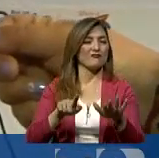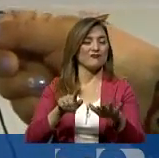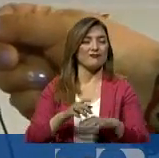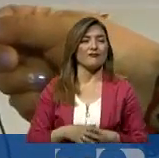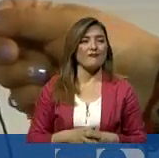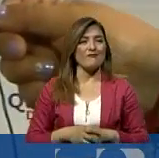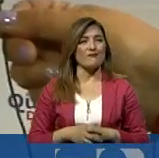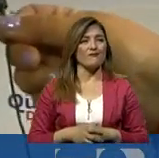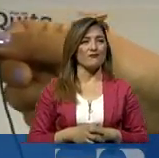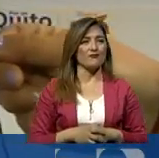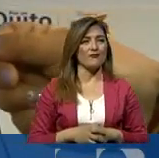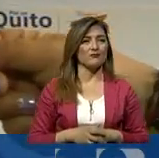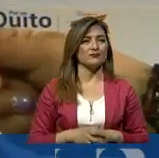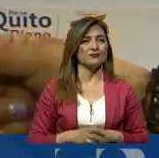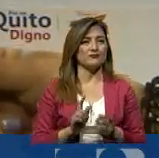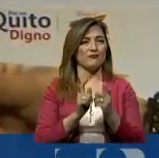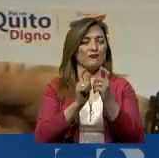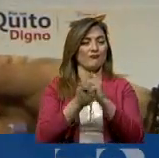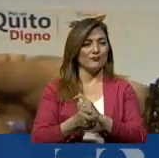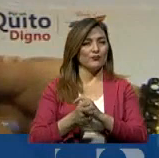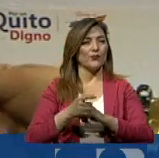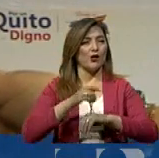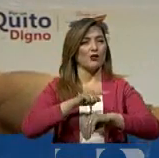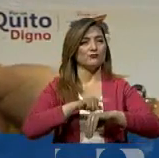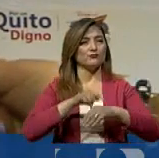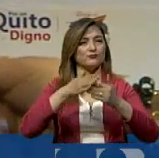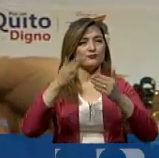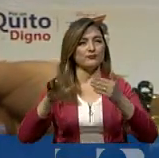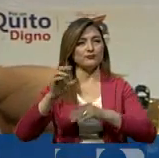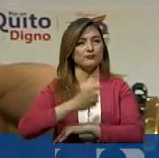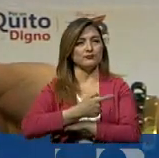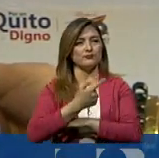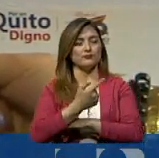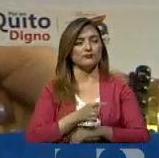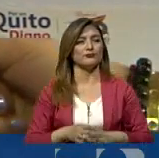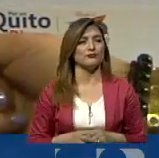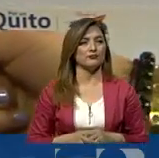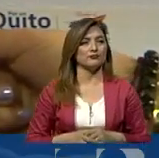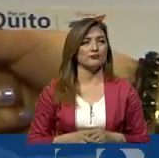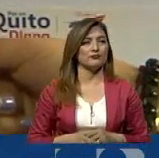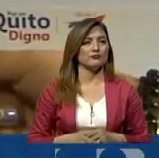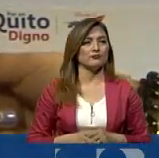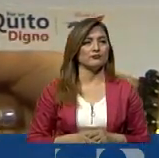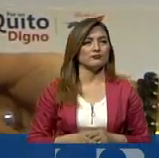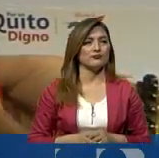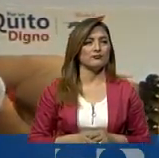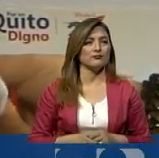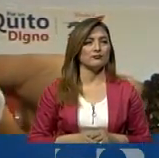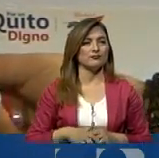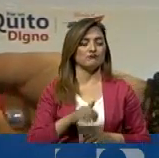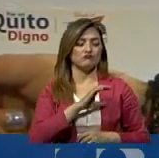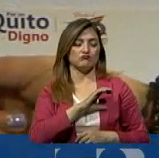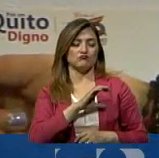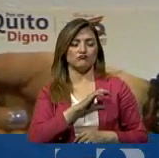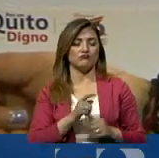Como saben, se hace un cambio de dominio y tienen 30 días para realizar la RTV. Eso lo pueden hacer en otro GAT si se